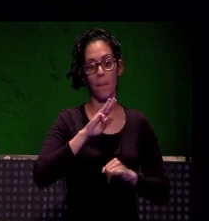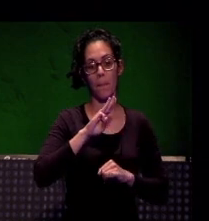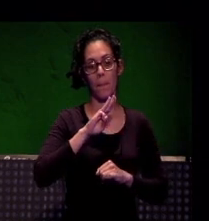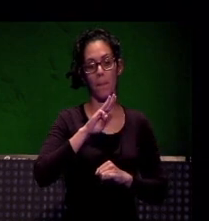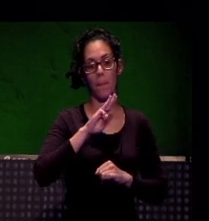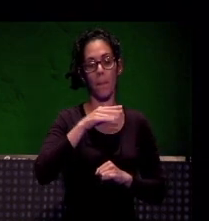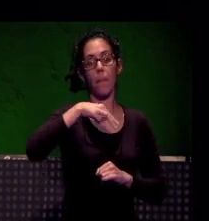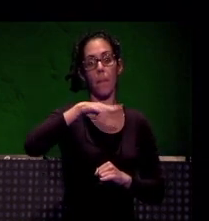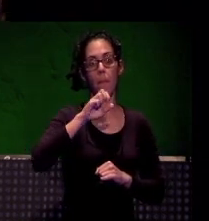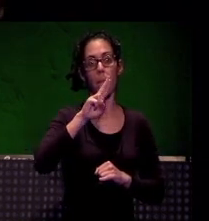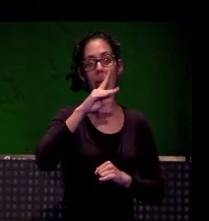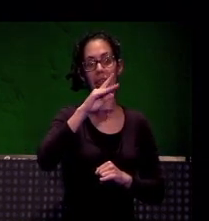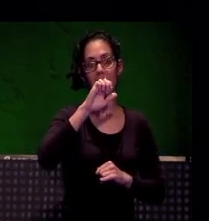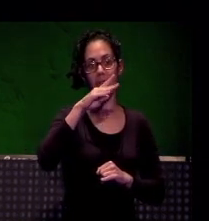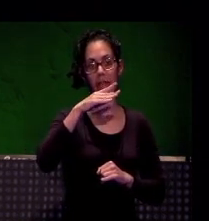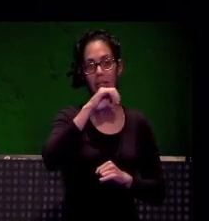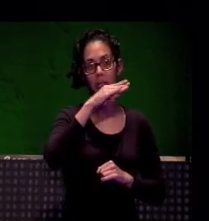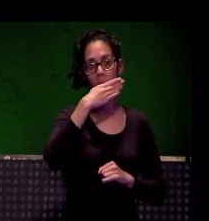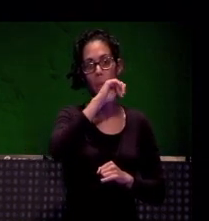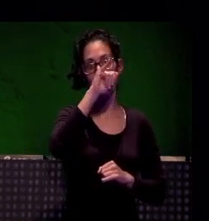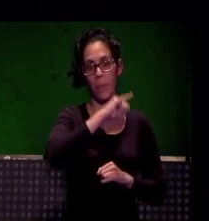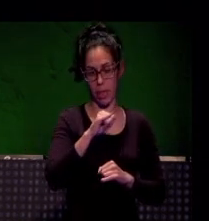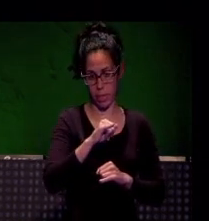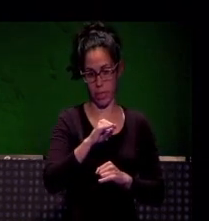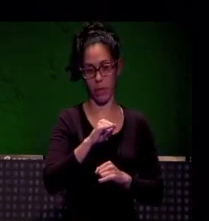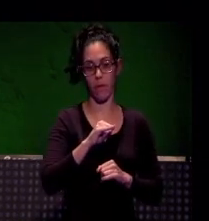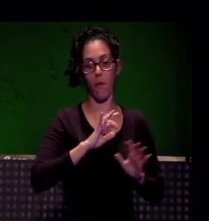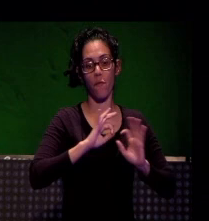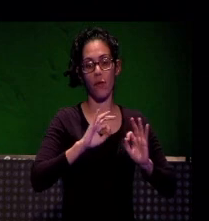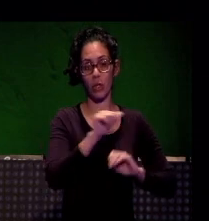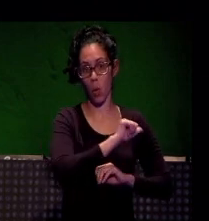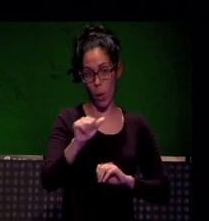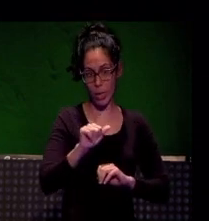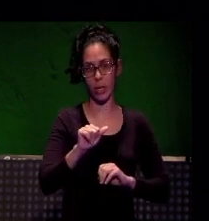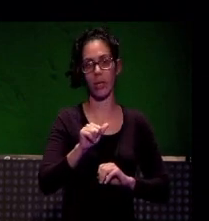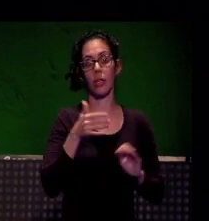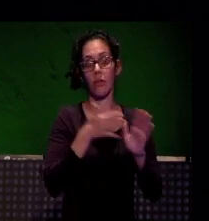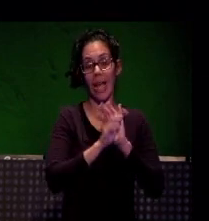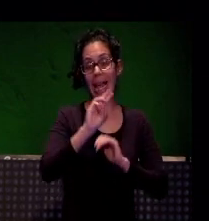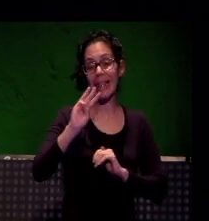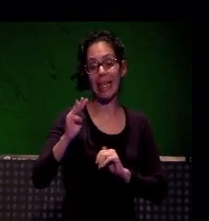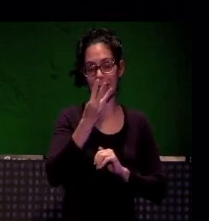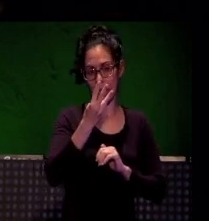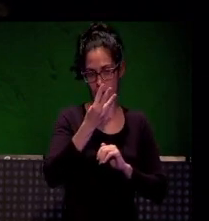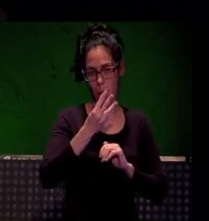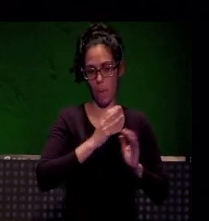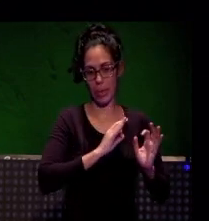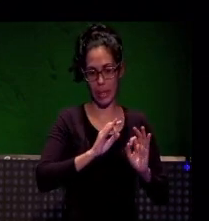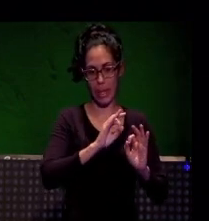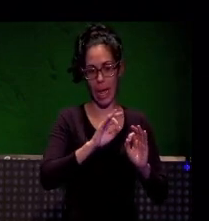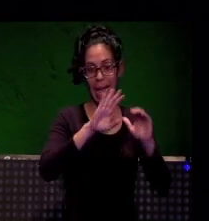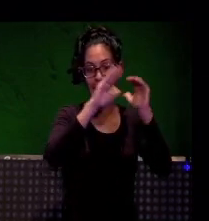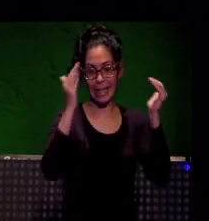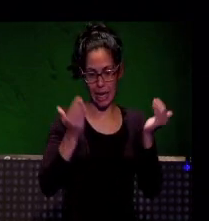importante que hay en españa siempre decimos que es la cuarta pasarela internacional después de después de parís milán